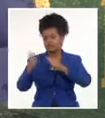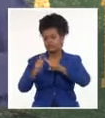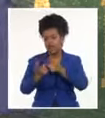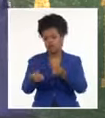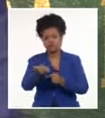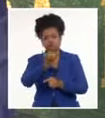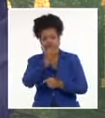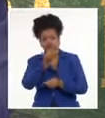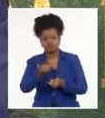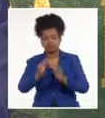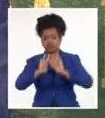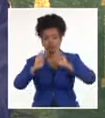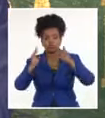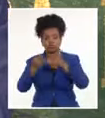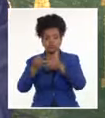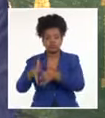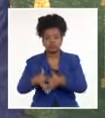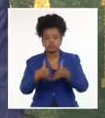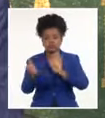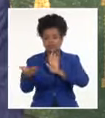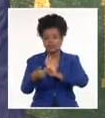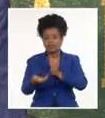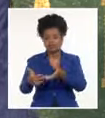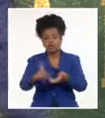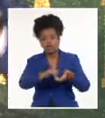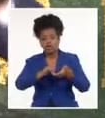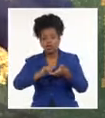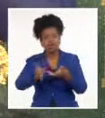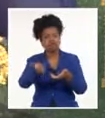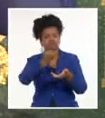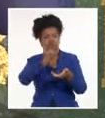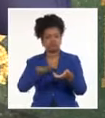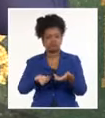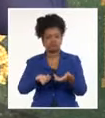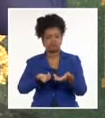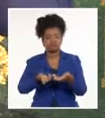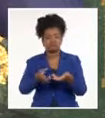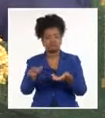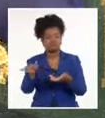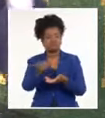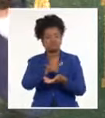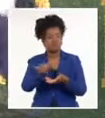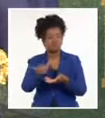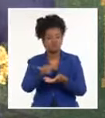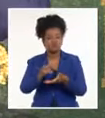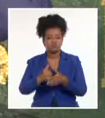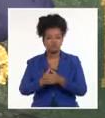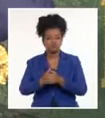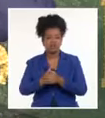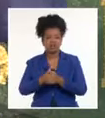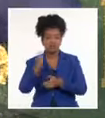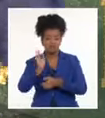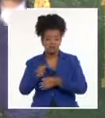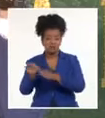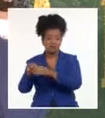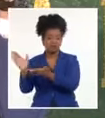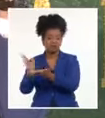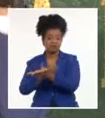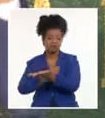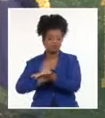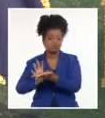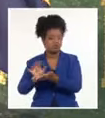cualquier tipo de escenario de solidaridad en la base social, sucede lo mismo en la fase